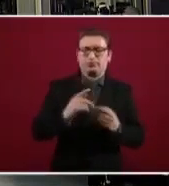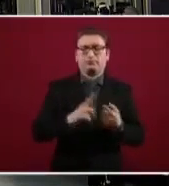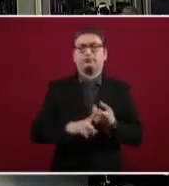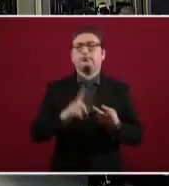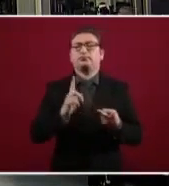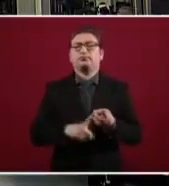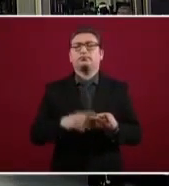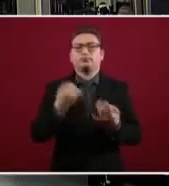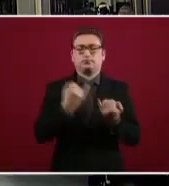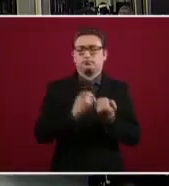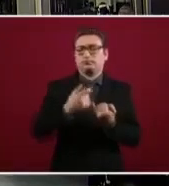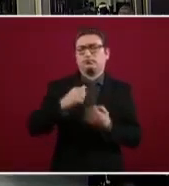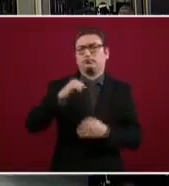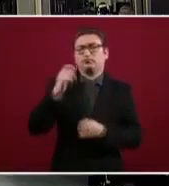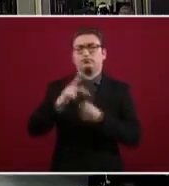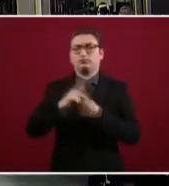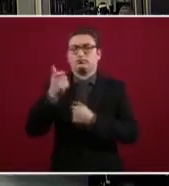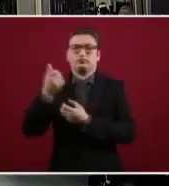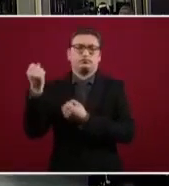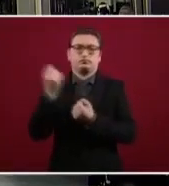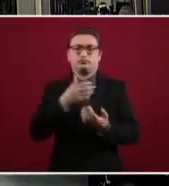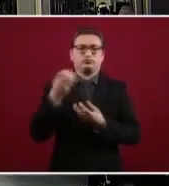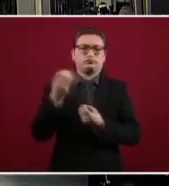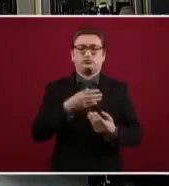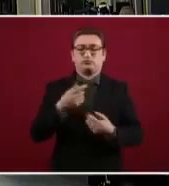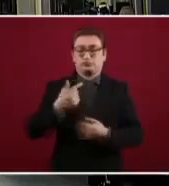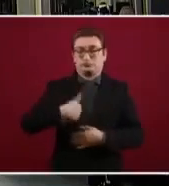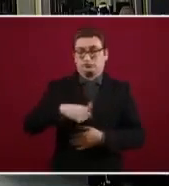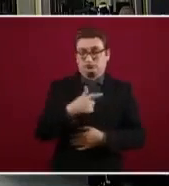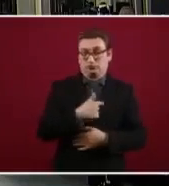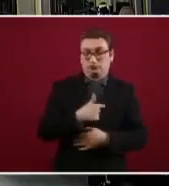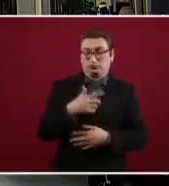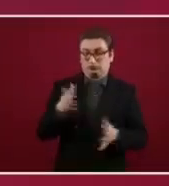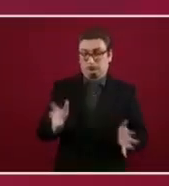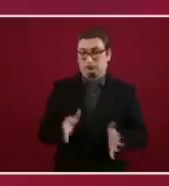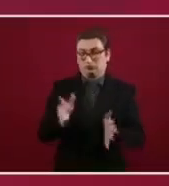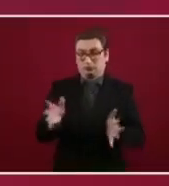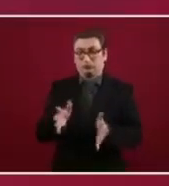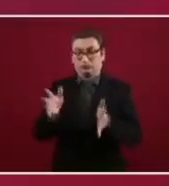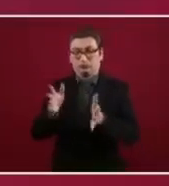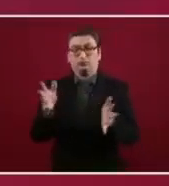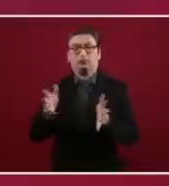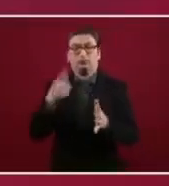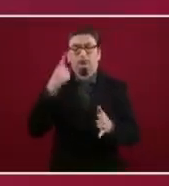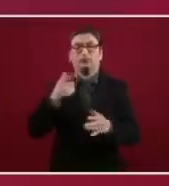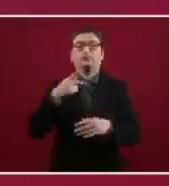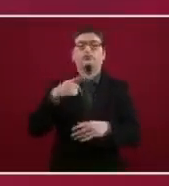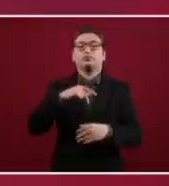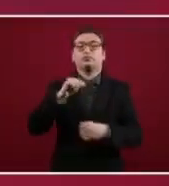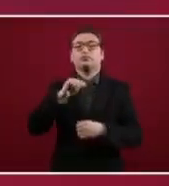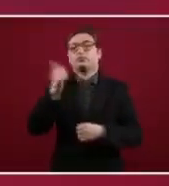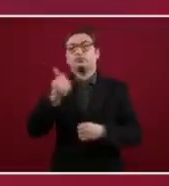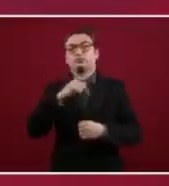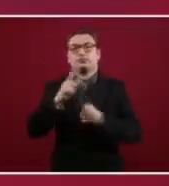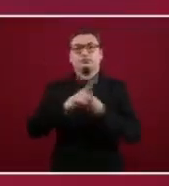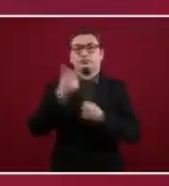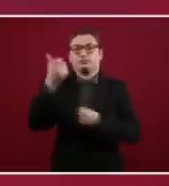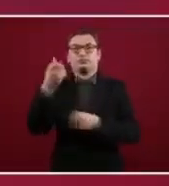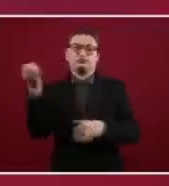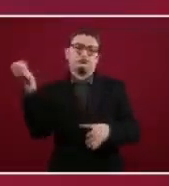la llegada de remesas eso no quiere decir que nosotros estemos incentivando que esta llegada de remesas